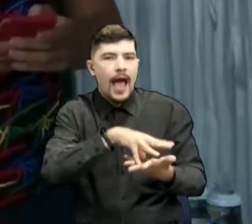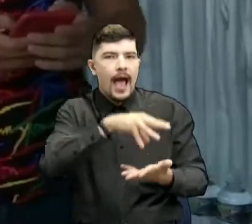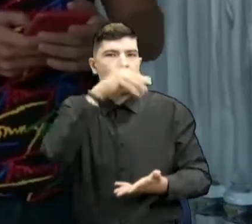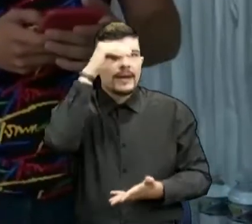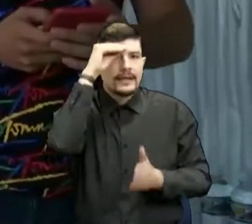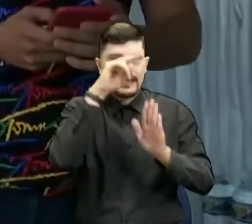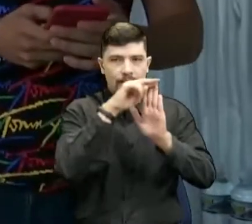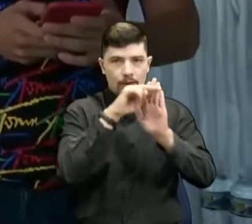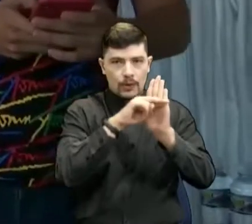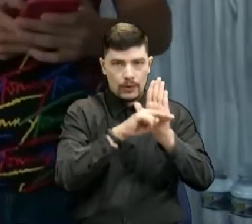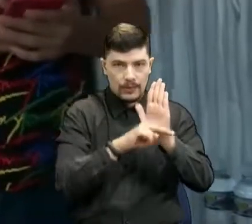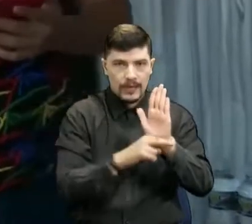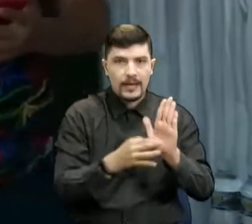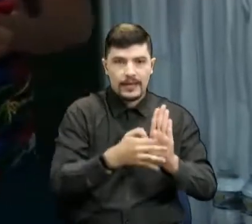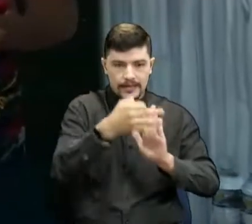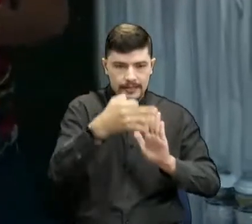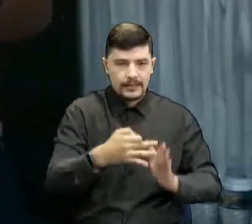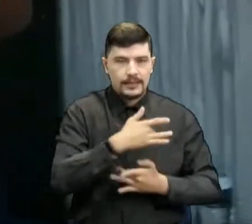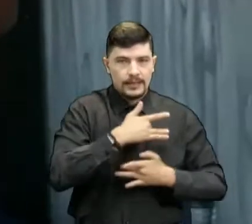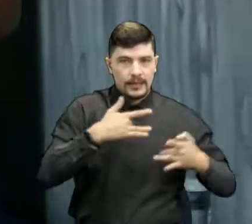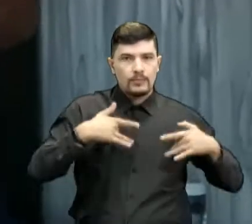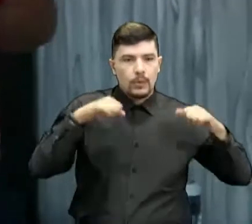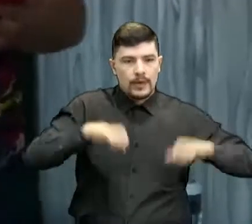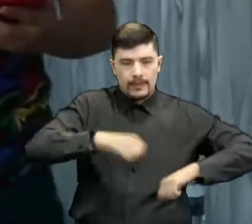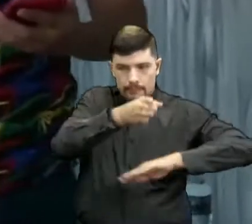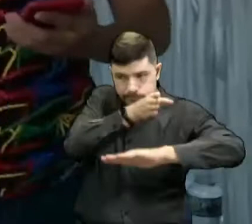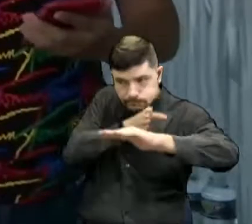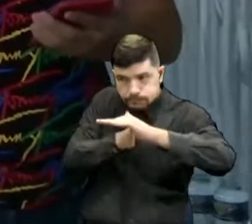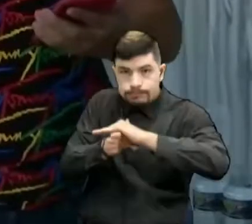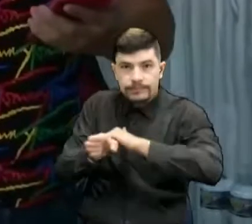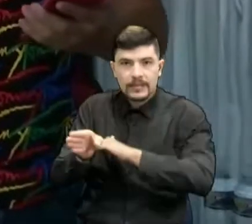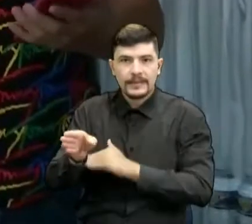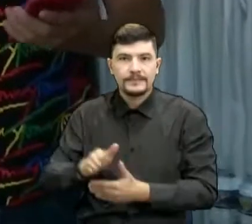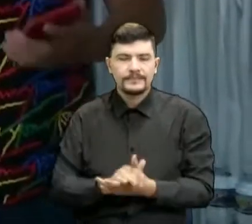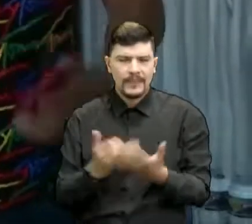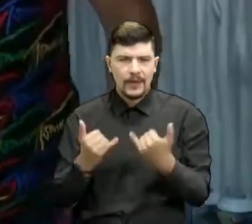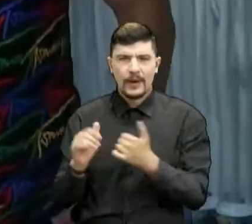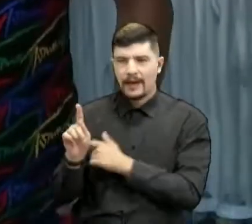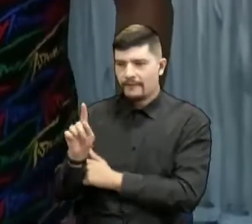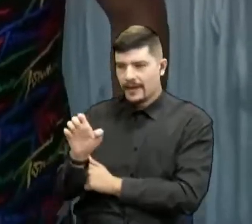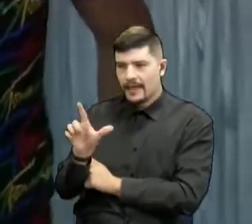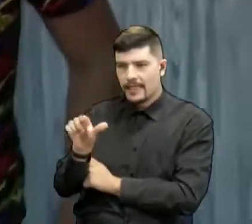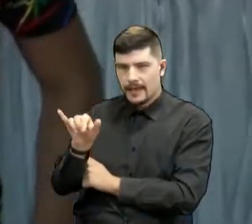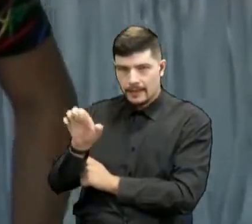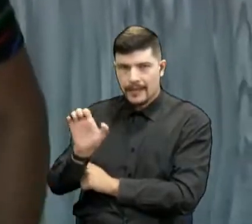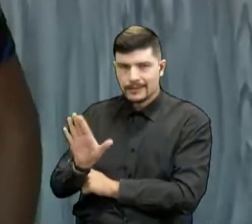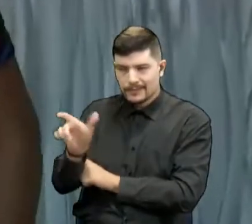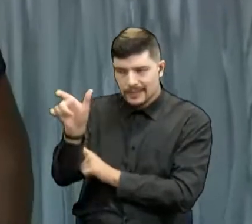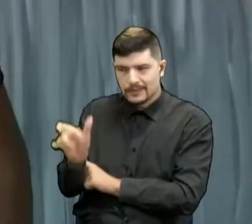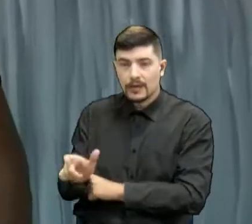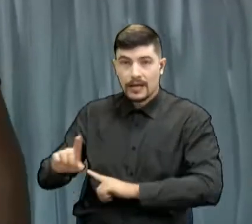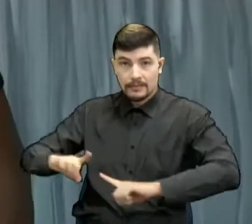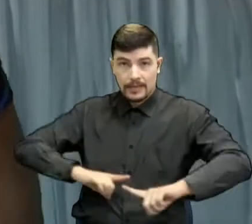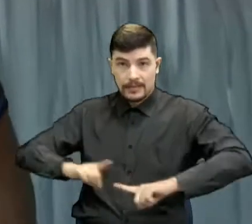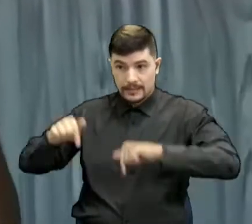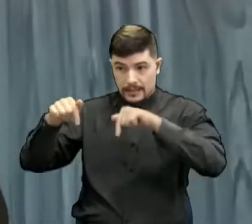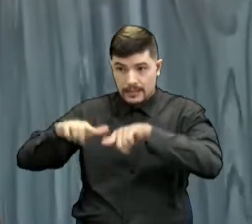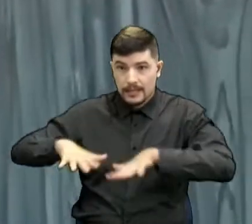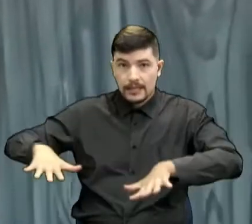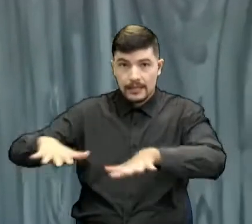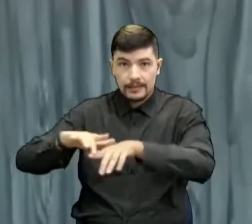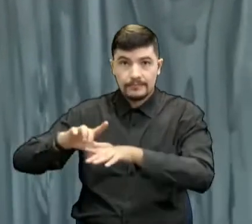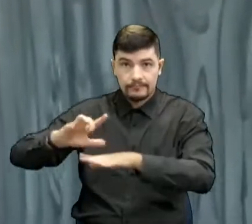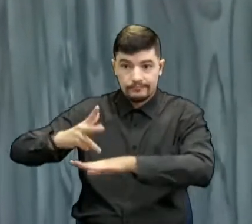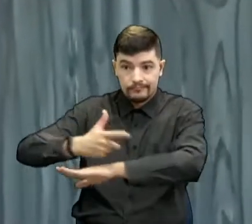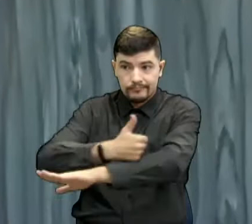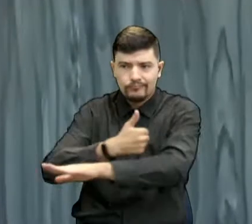6 meses de parálisis. Pero para hablar acerca de este tema me acompaña Felipe Duarte. Felipe es administrador de este establecimiento comercial que próximamente